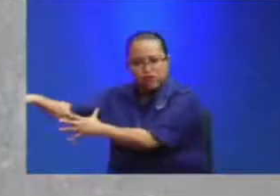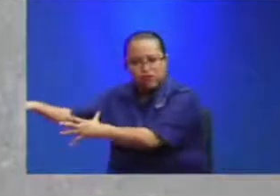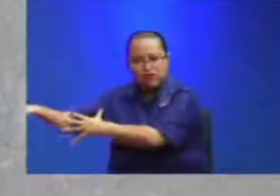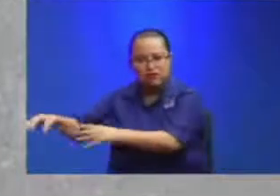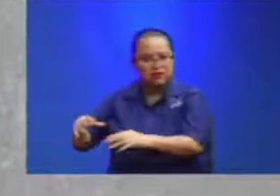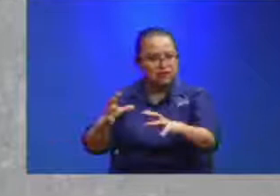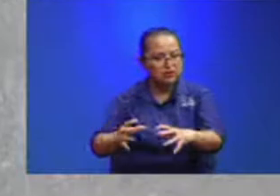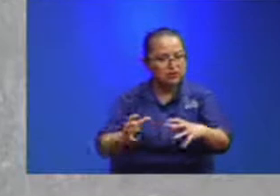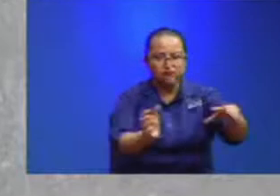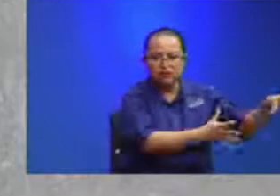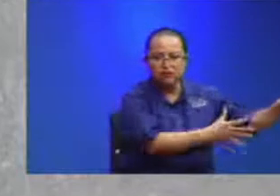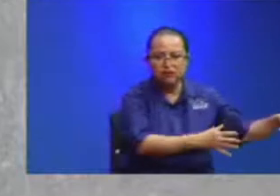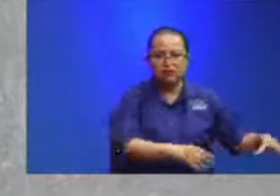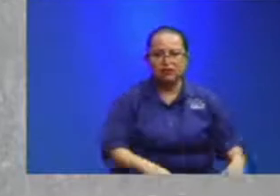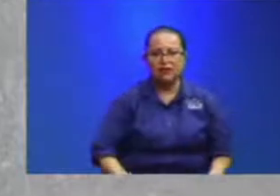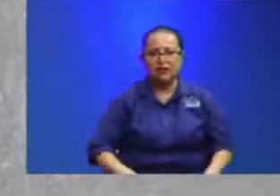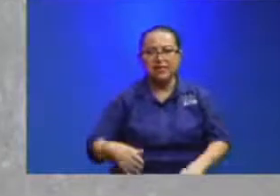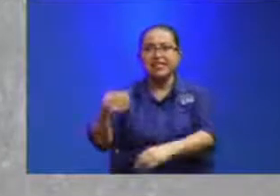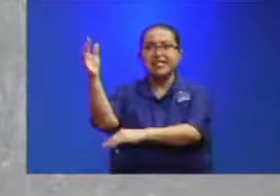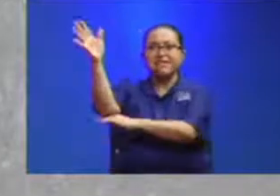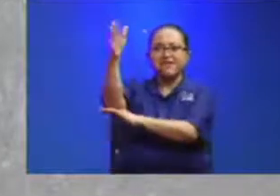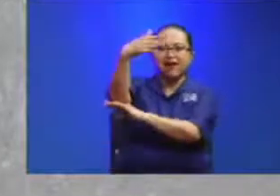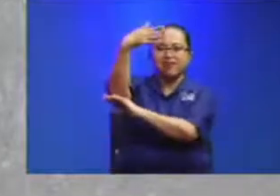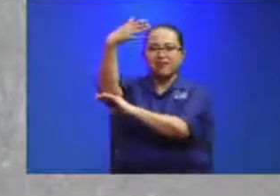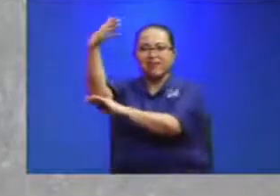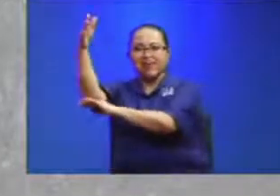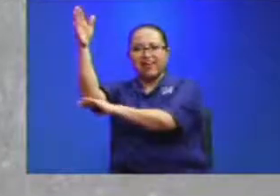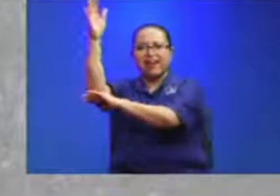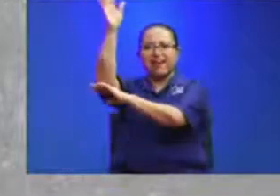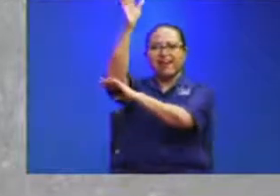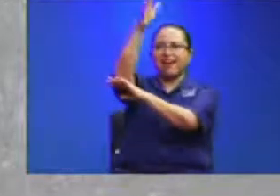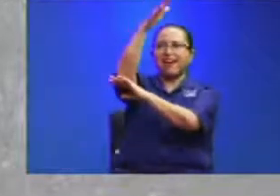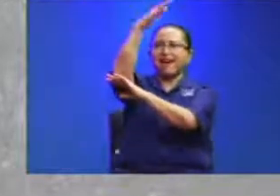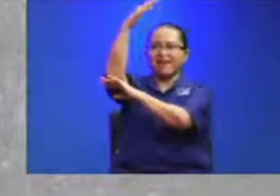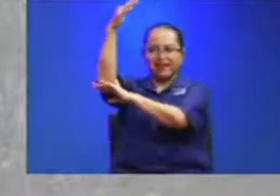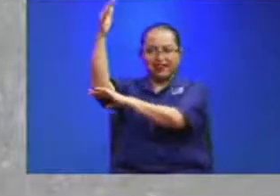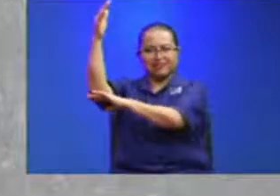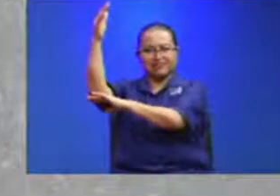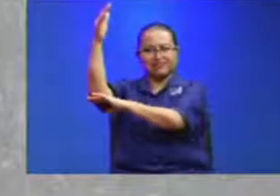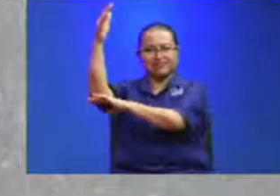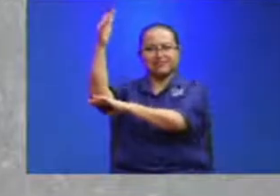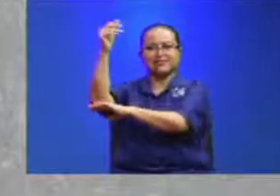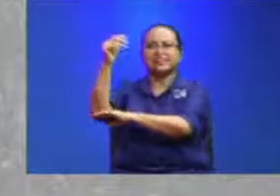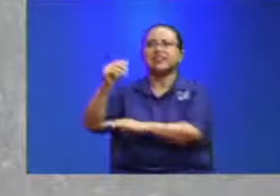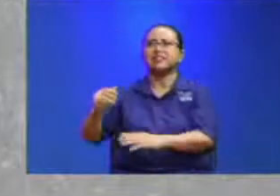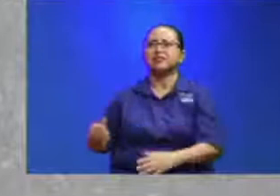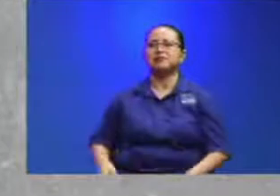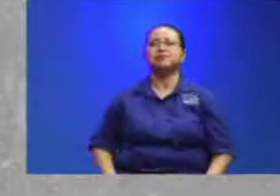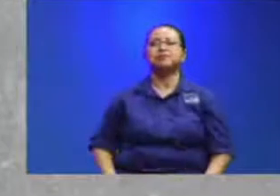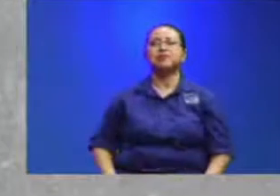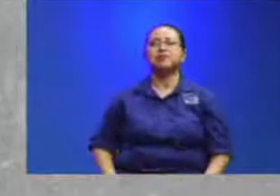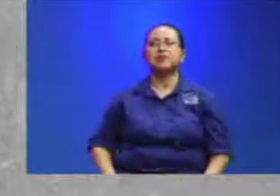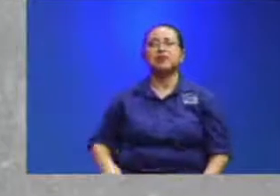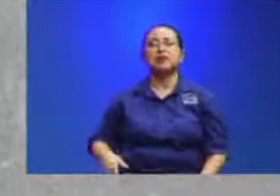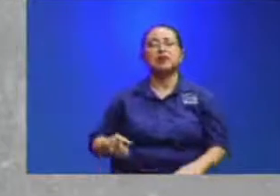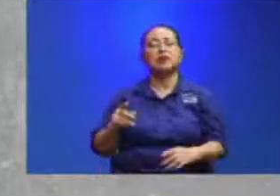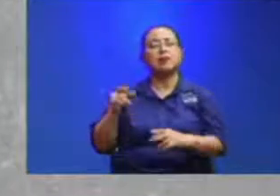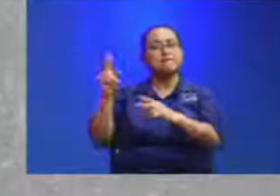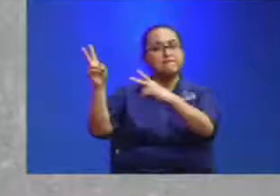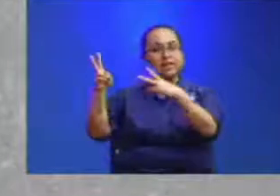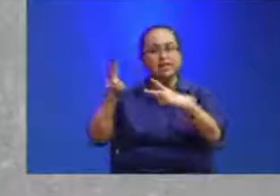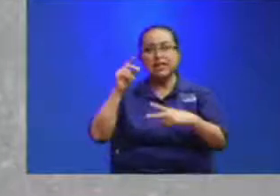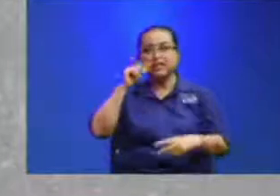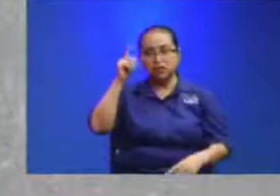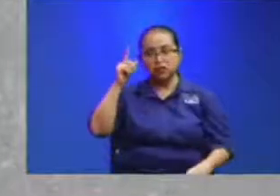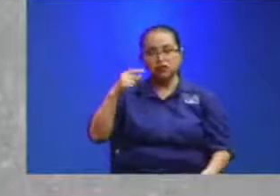alza de estandarte sobre los pueblos entonces como viene el señor hay que